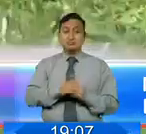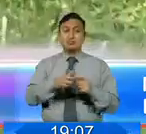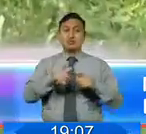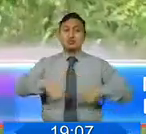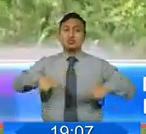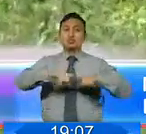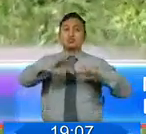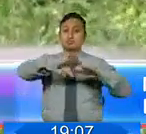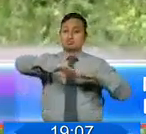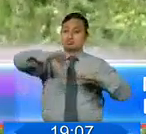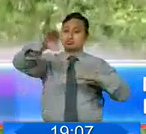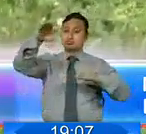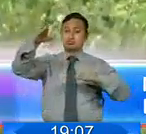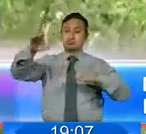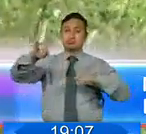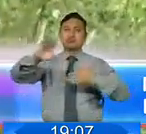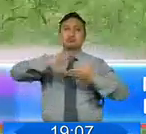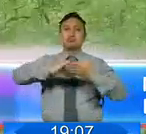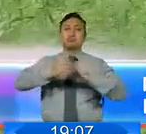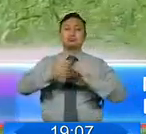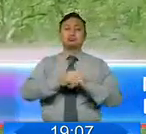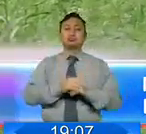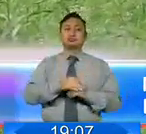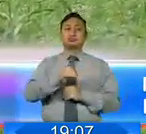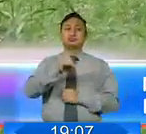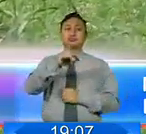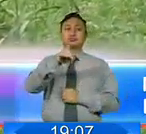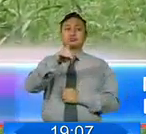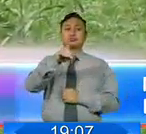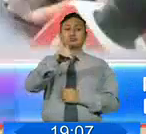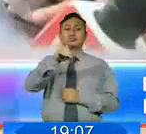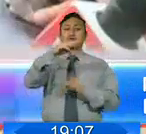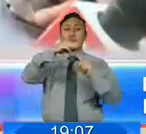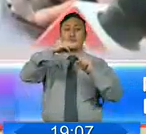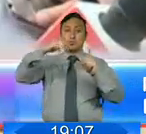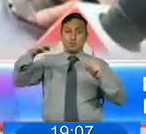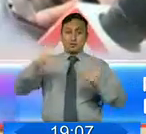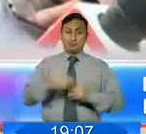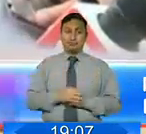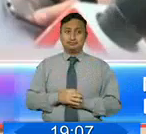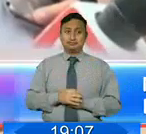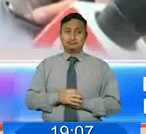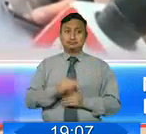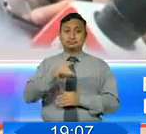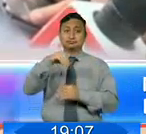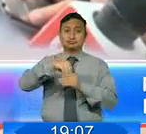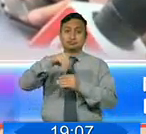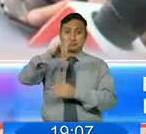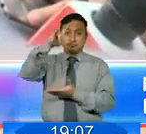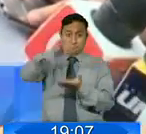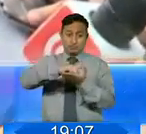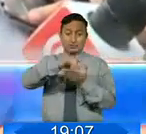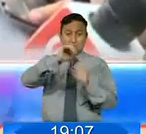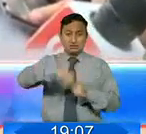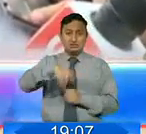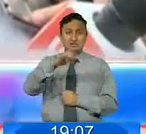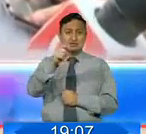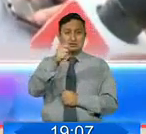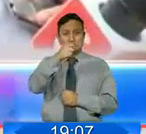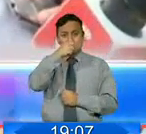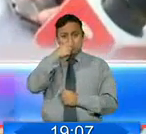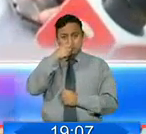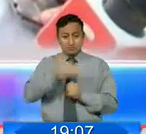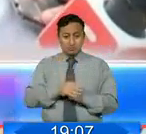montañosa en la comunidad Río Bravo del cantón Monte Cristi dentro de la avioneta había cloridrato de cocaína era efectivamente una